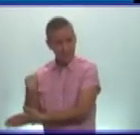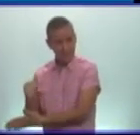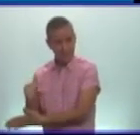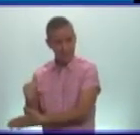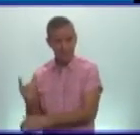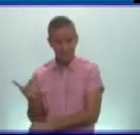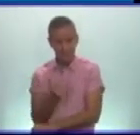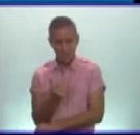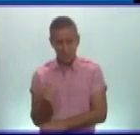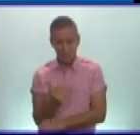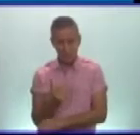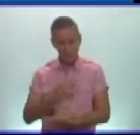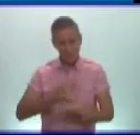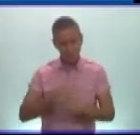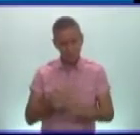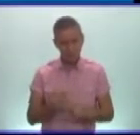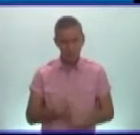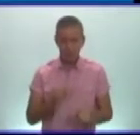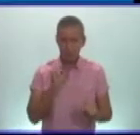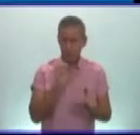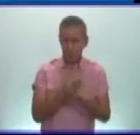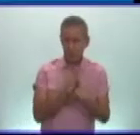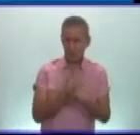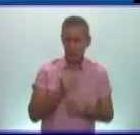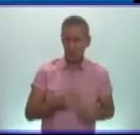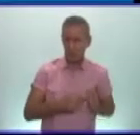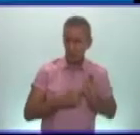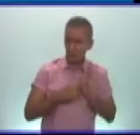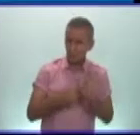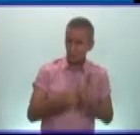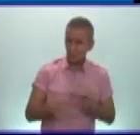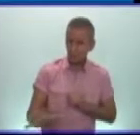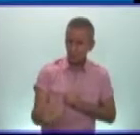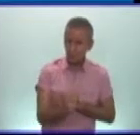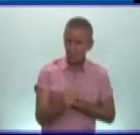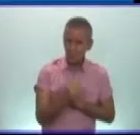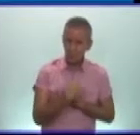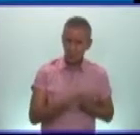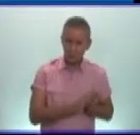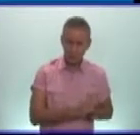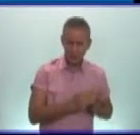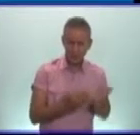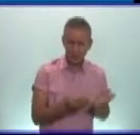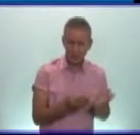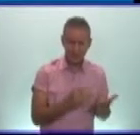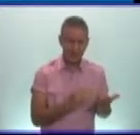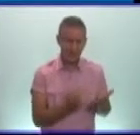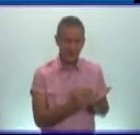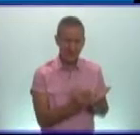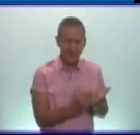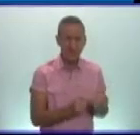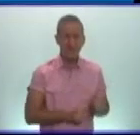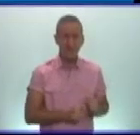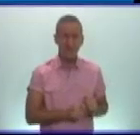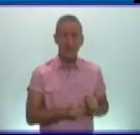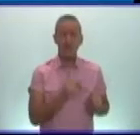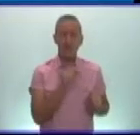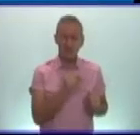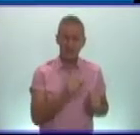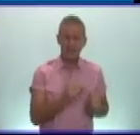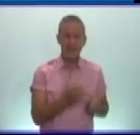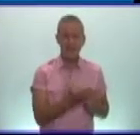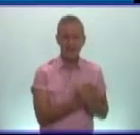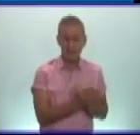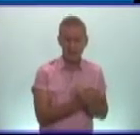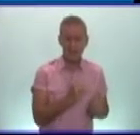Y para comenzar, les propongo que todos abran el libro en la página que se les recomendaba,